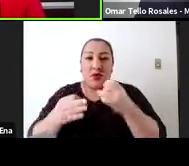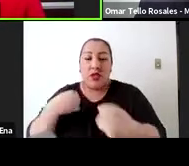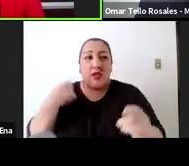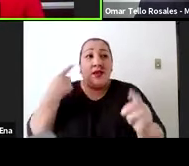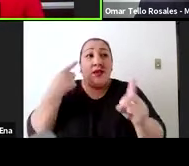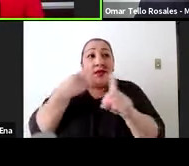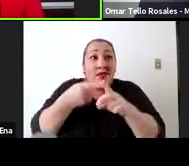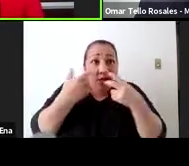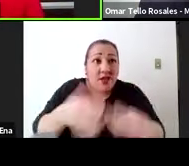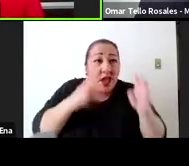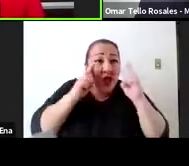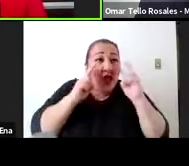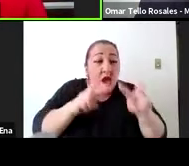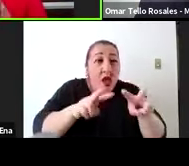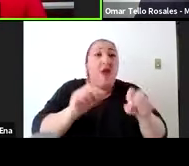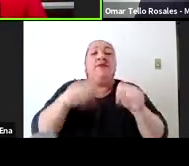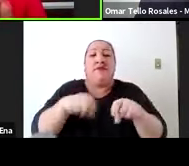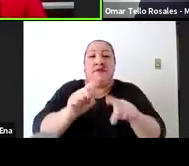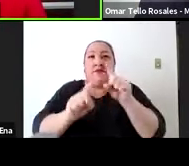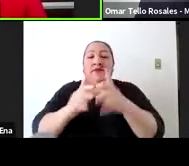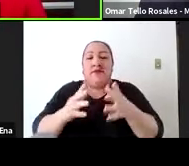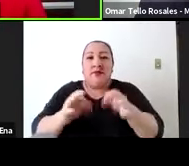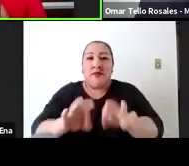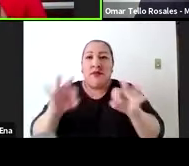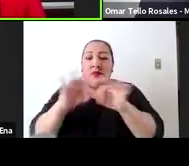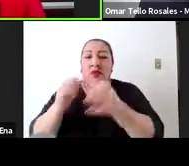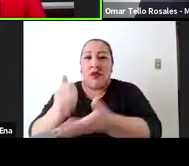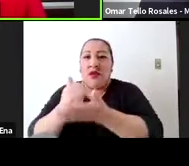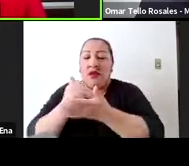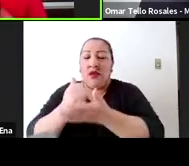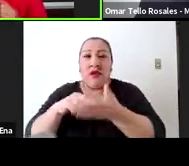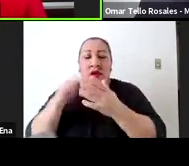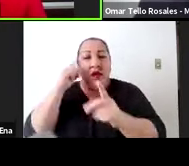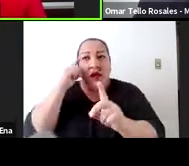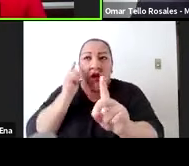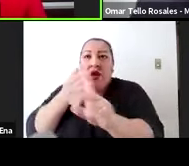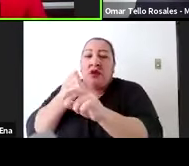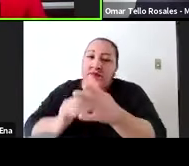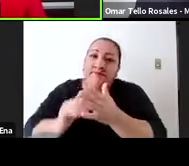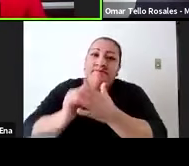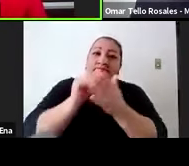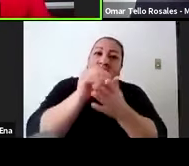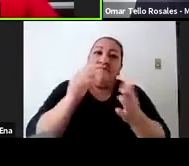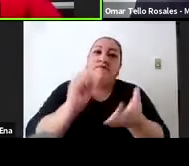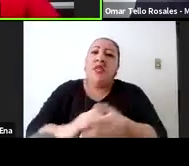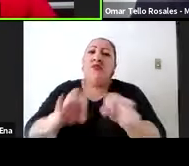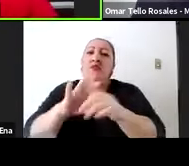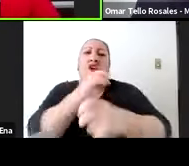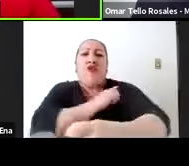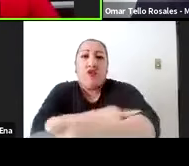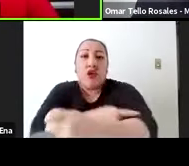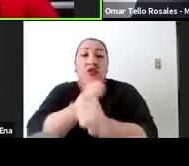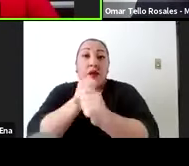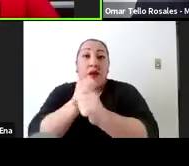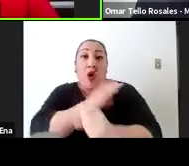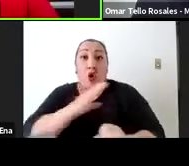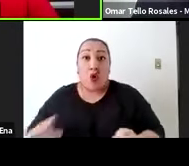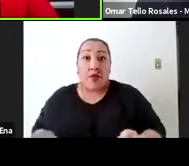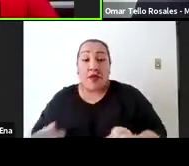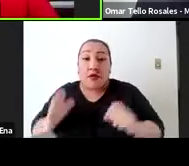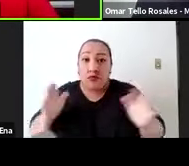algunos hallazgos importantes que van a servir para apuntalar los esfuerzos que el Estado peruano viene desplegando a la